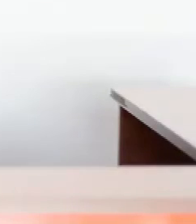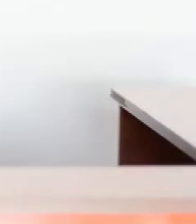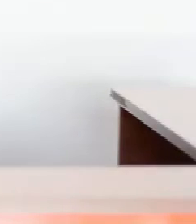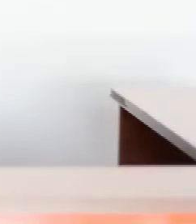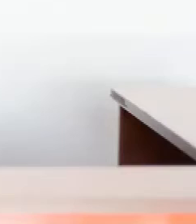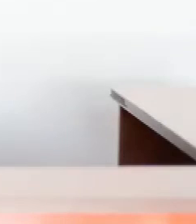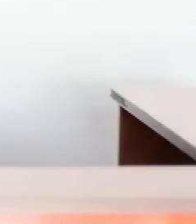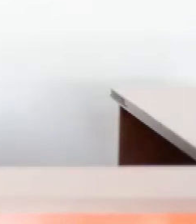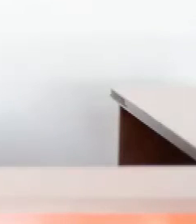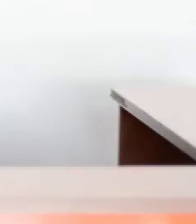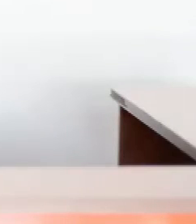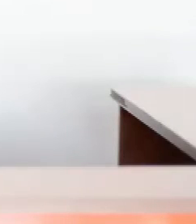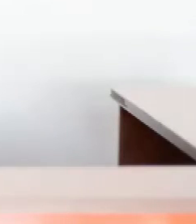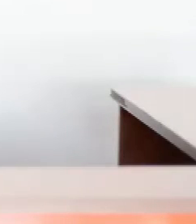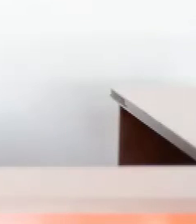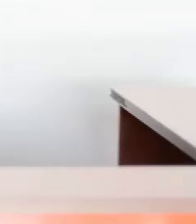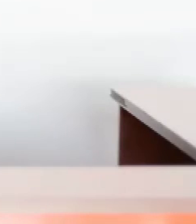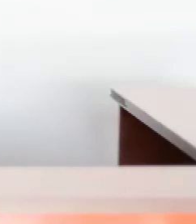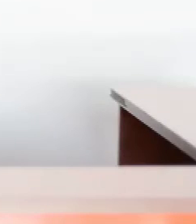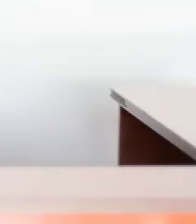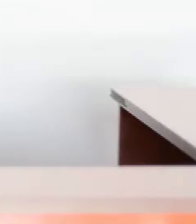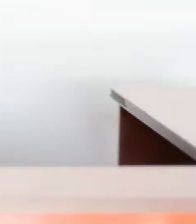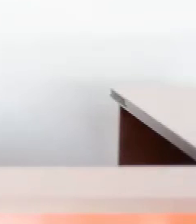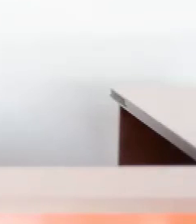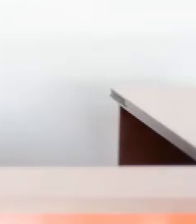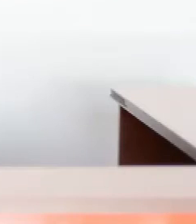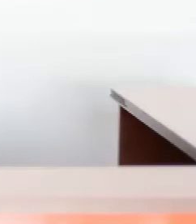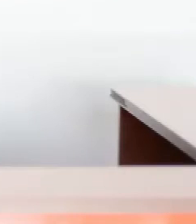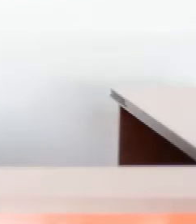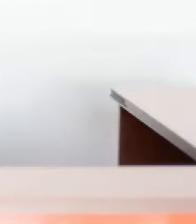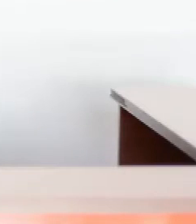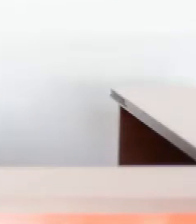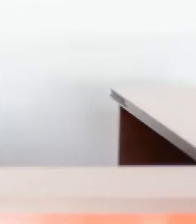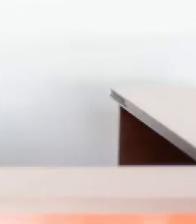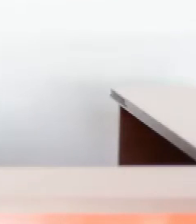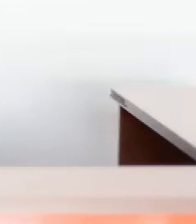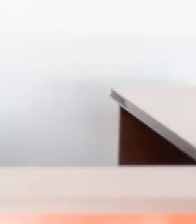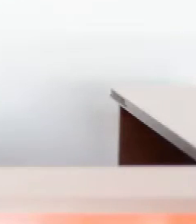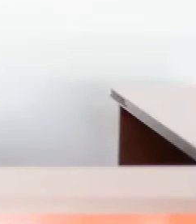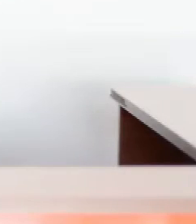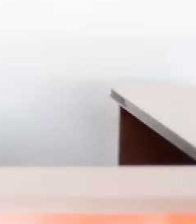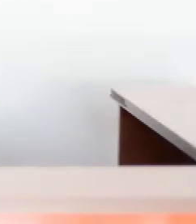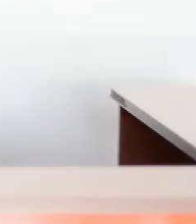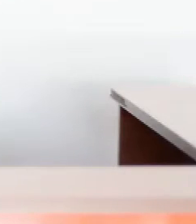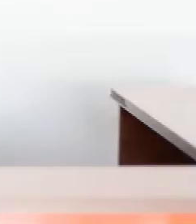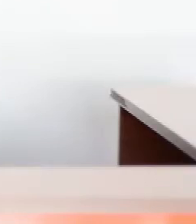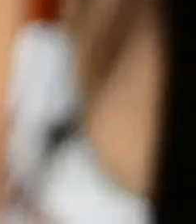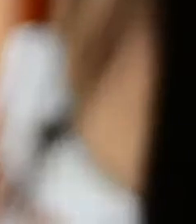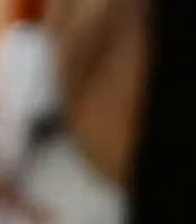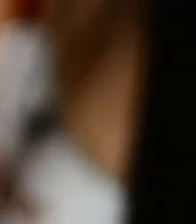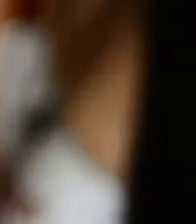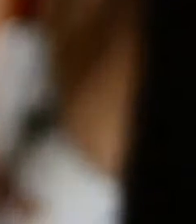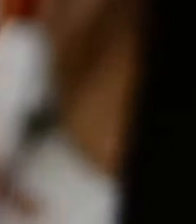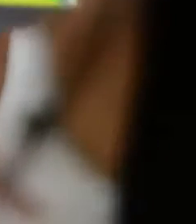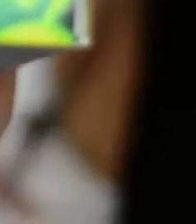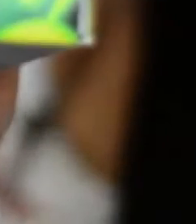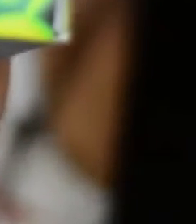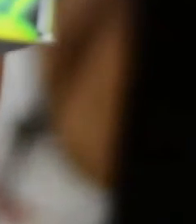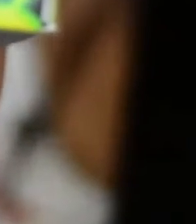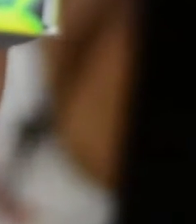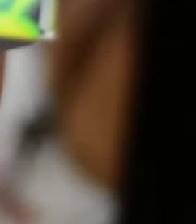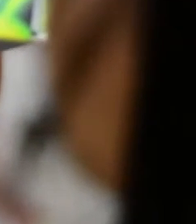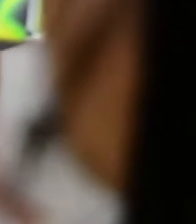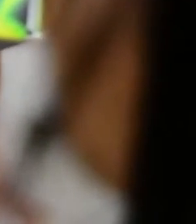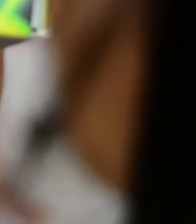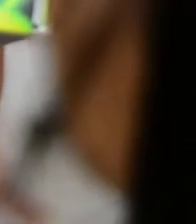aumento en estas largas vacaciones el centro de estética jessica barraza tiene una excelente recomendación para todos ustedes este kit pro